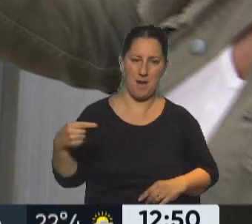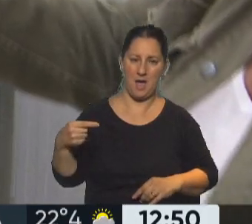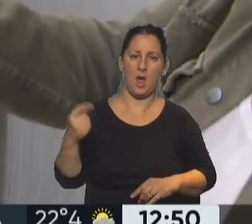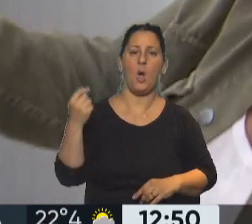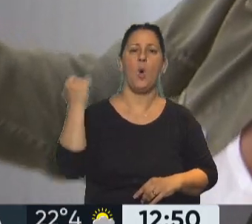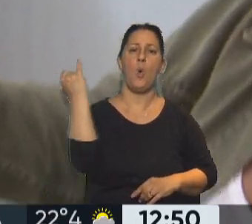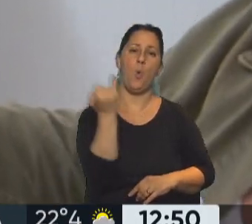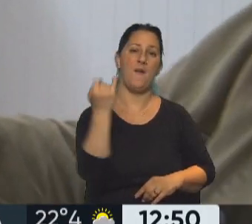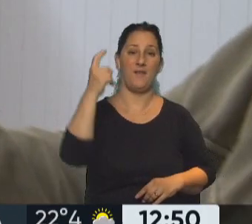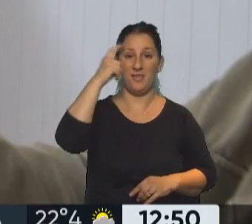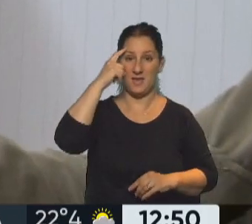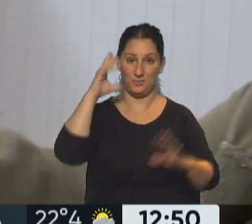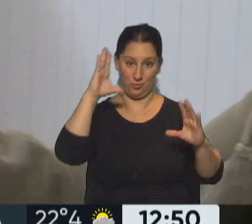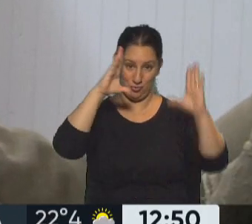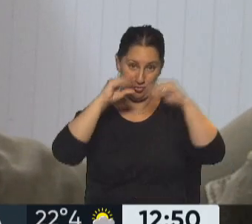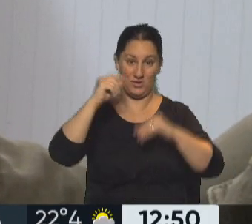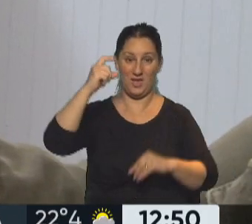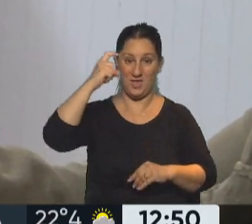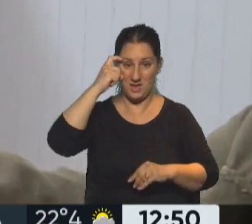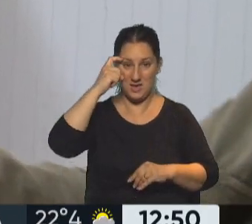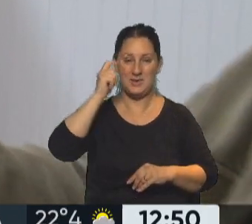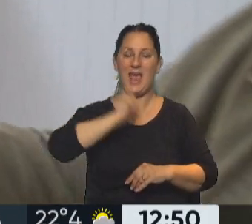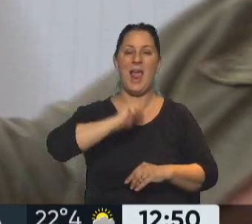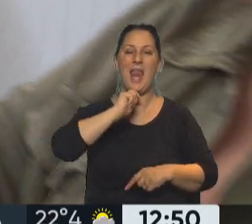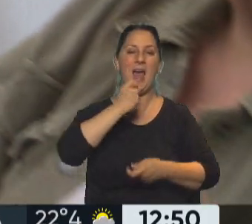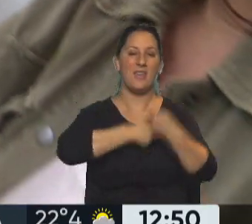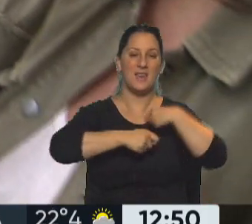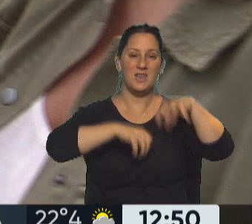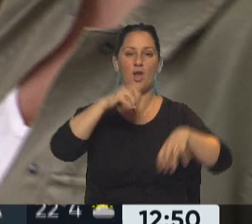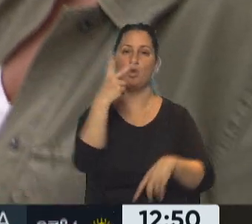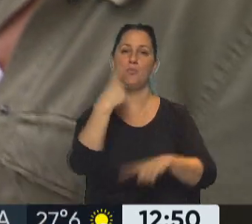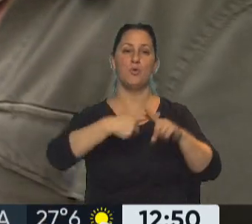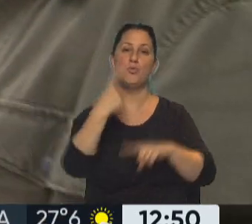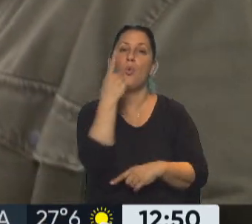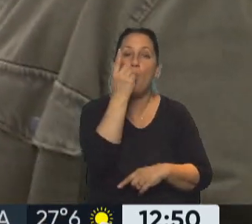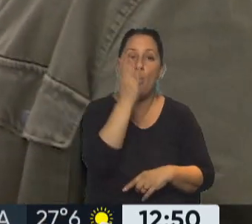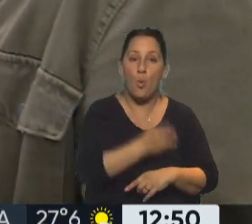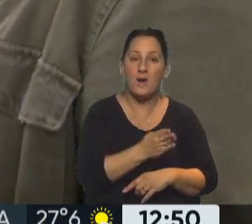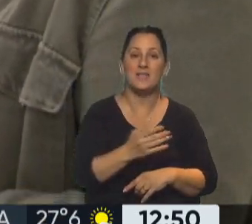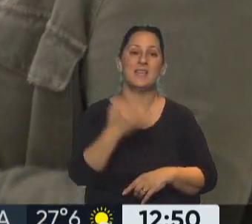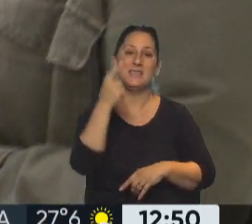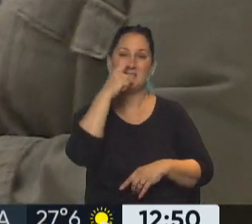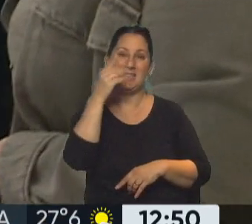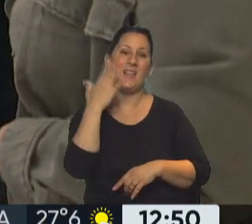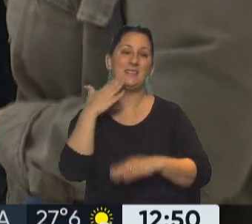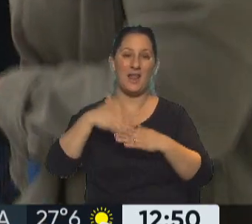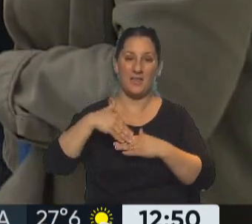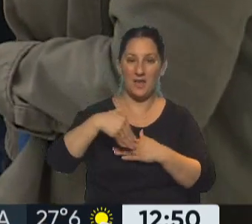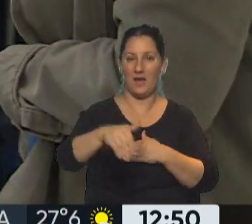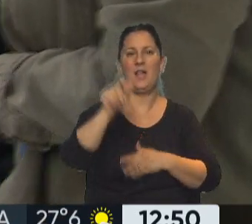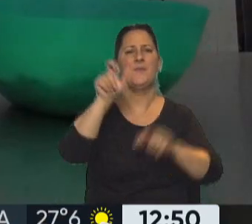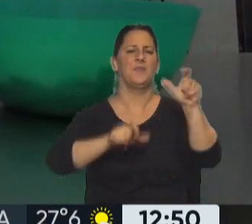jueves 10, que es la noche del 10, la noche de las heladerías, con 2x1 en cuarto kilo a partir de las 19 horas. Y